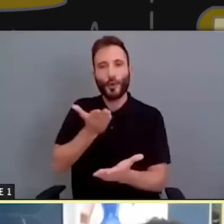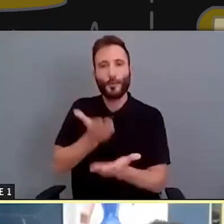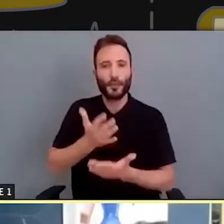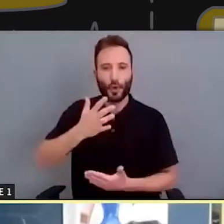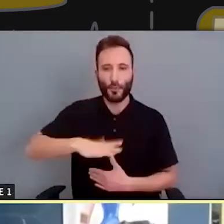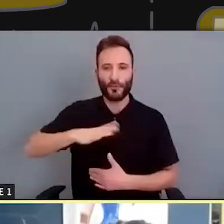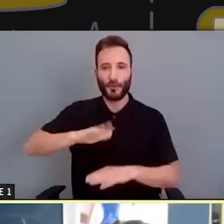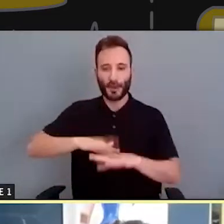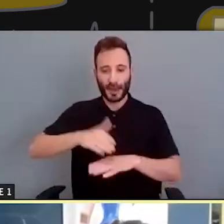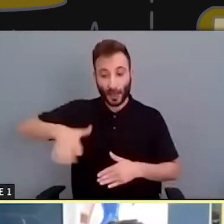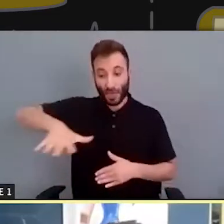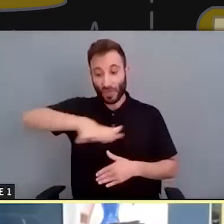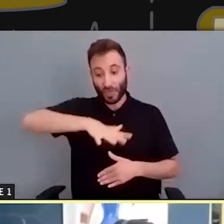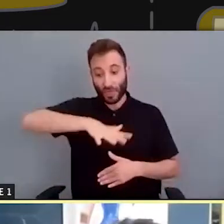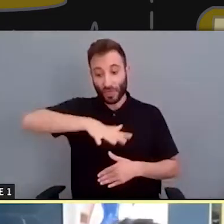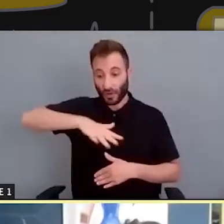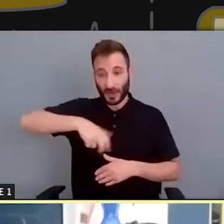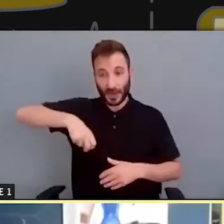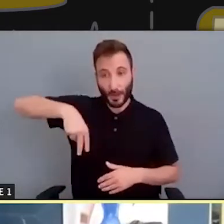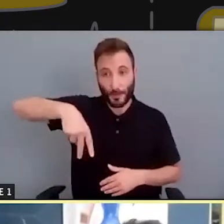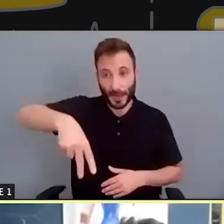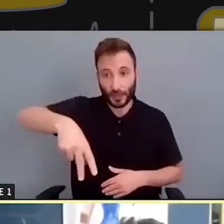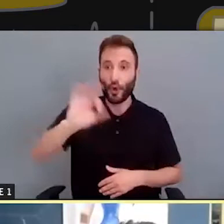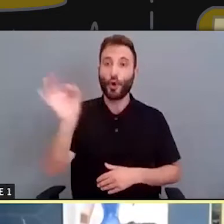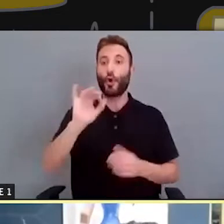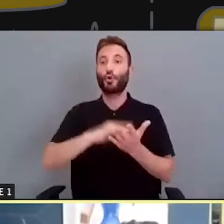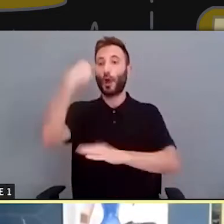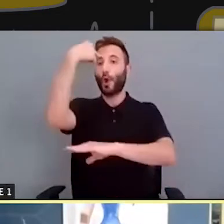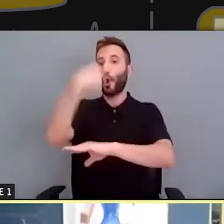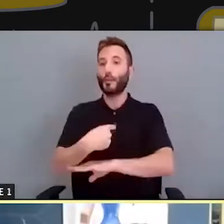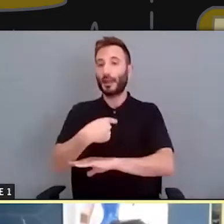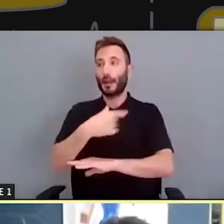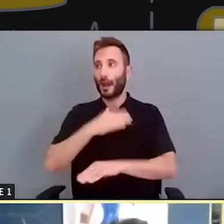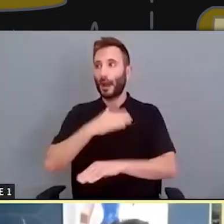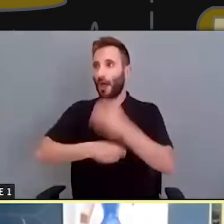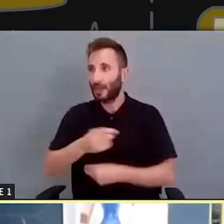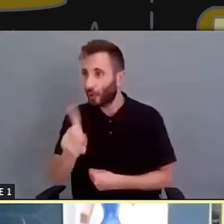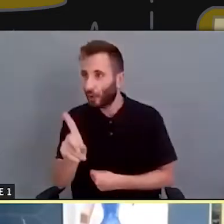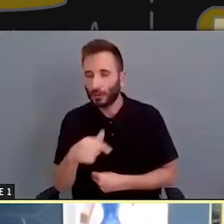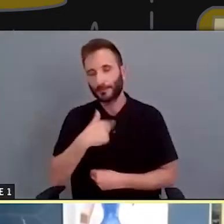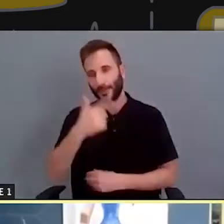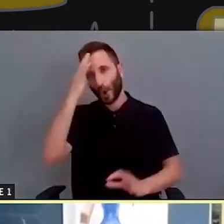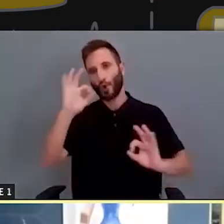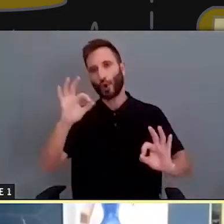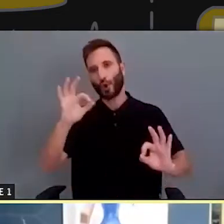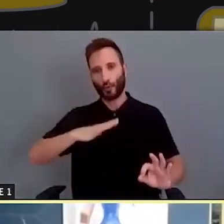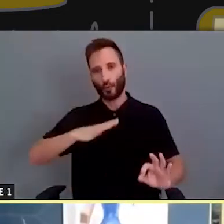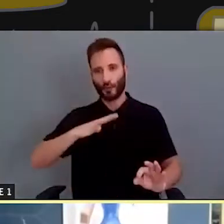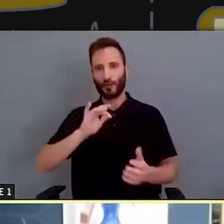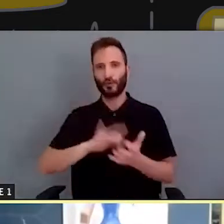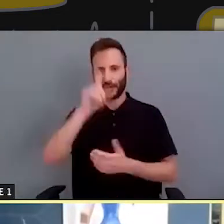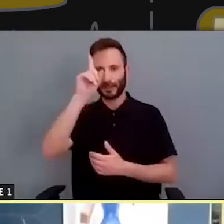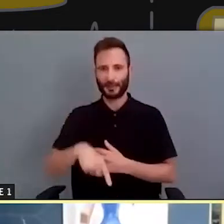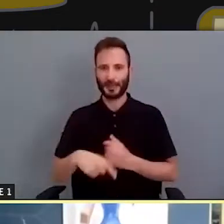una zona o pido que no se me obligue a hacer una cosa, pues hay que tener sentido común, y hemos visto muchos errores que espero que en